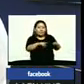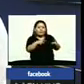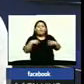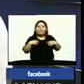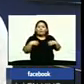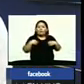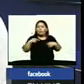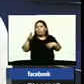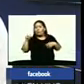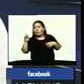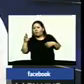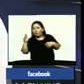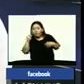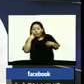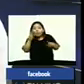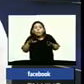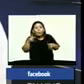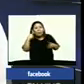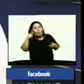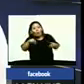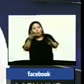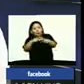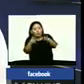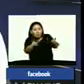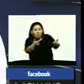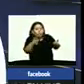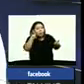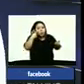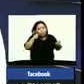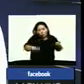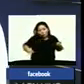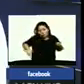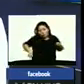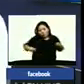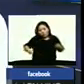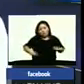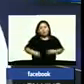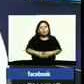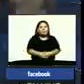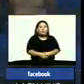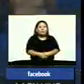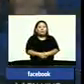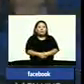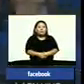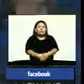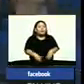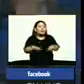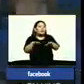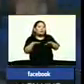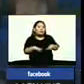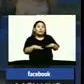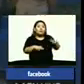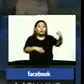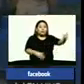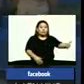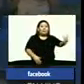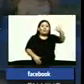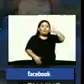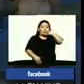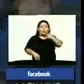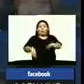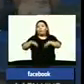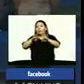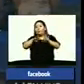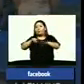iba a ser asesinado por un grupo de pandilleros en Soyapango. Ernesto Cornejo con los detalles. Gracias a una llamada al Sistema 911